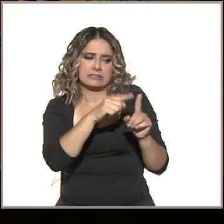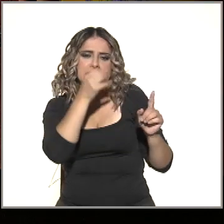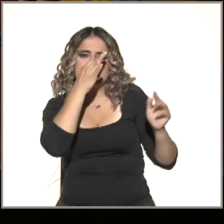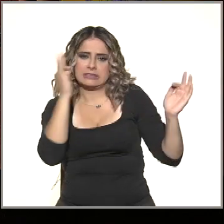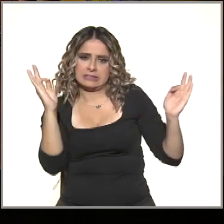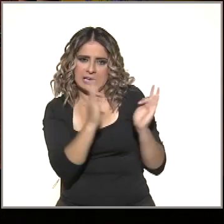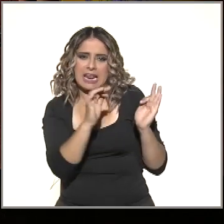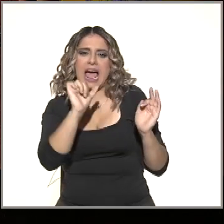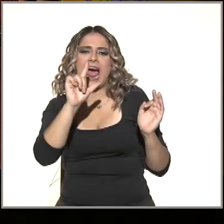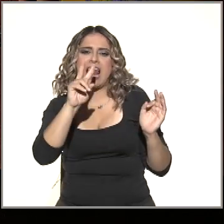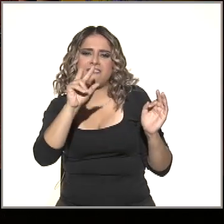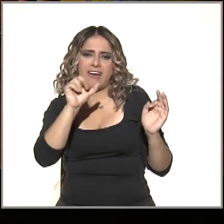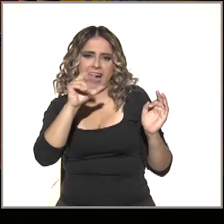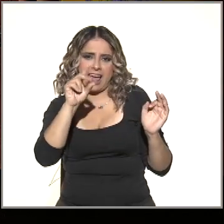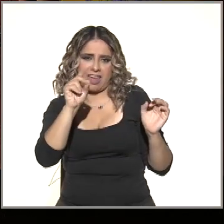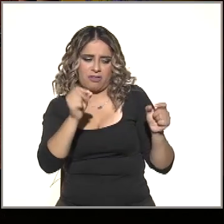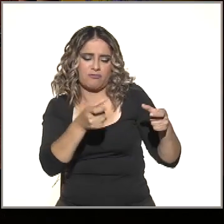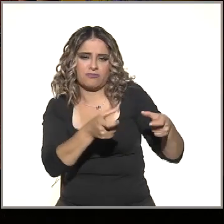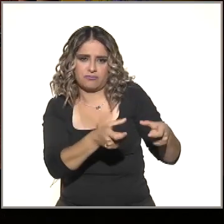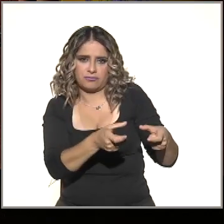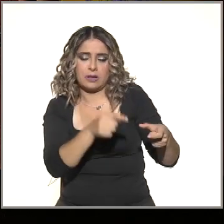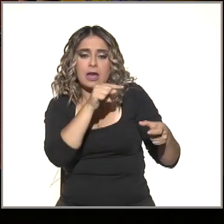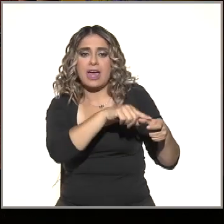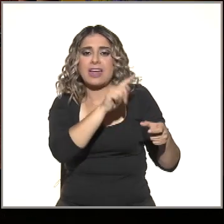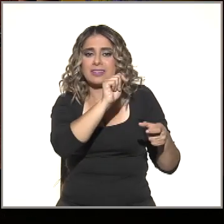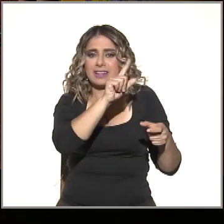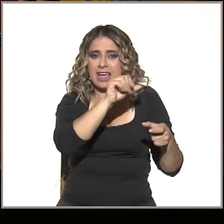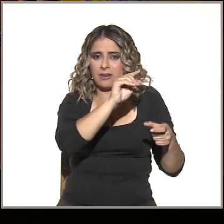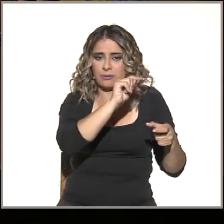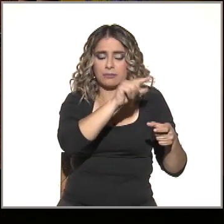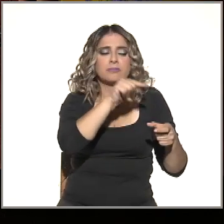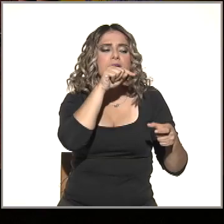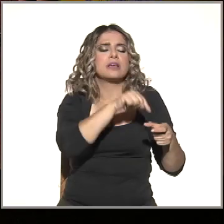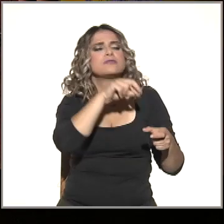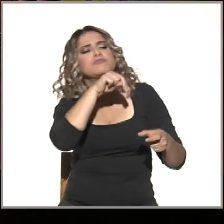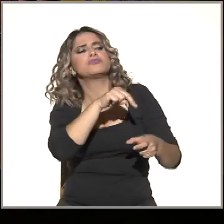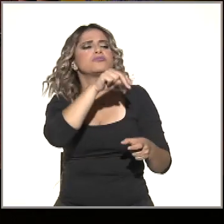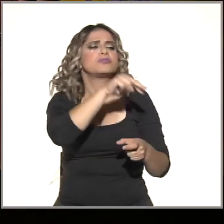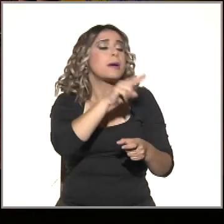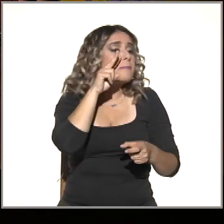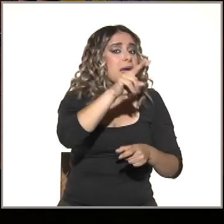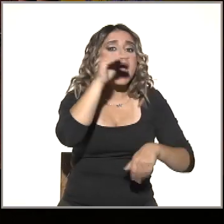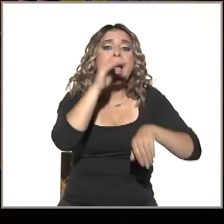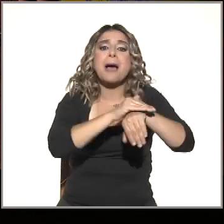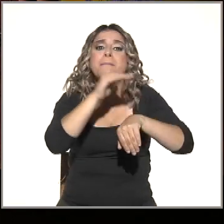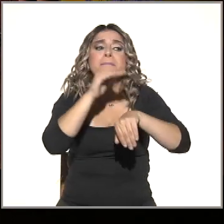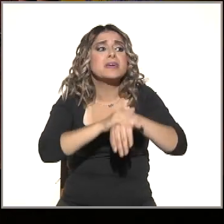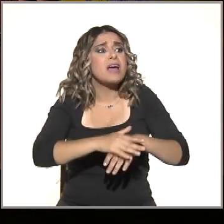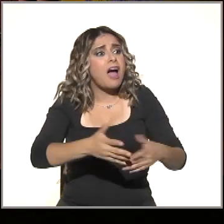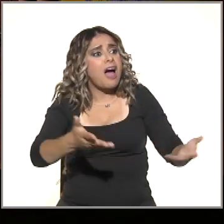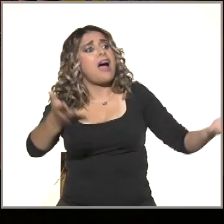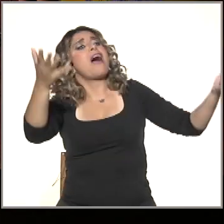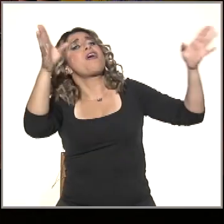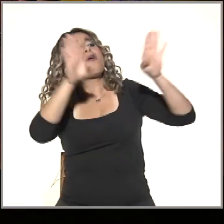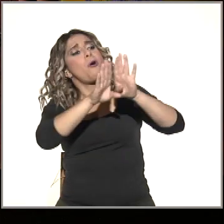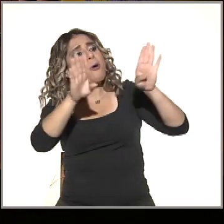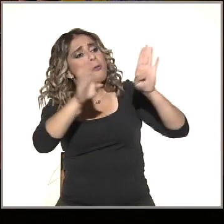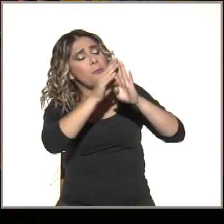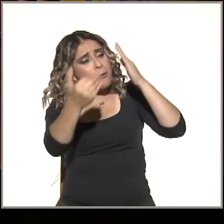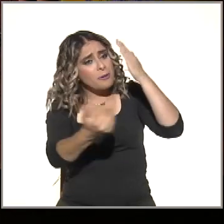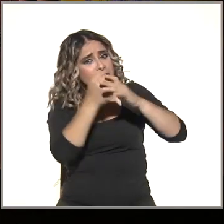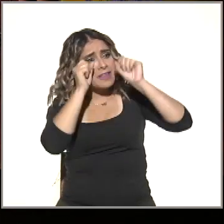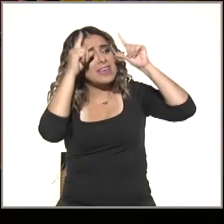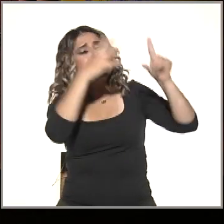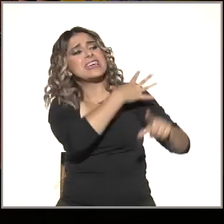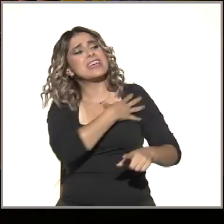cerca de Alvarado. Un tlacotalpeño va por la calle de enfrente y ve a un amigo suyo y le dice, ¿cómo amaneciste, hijo